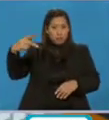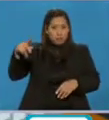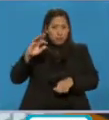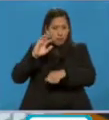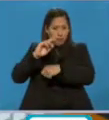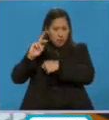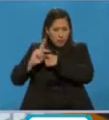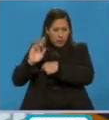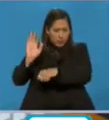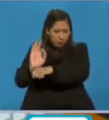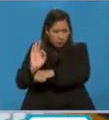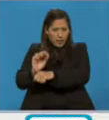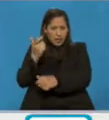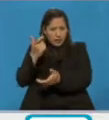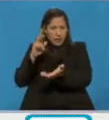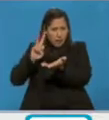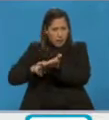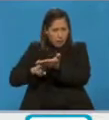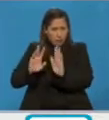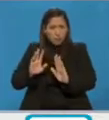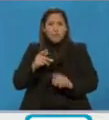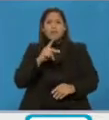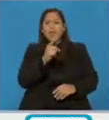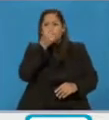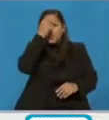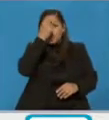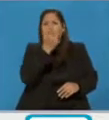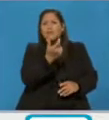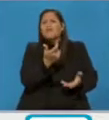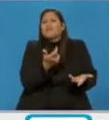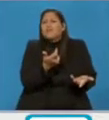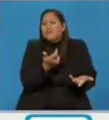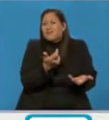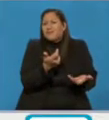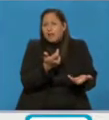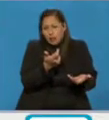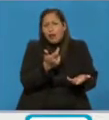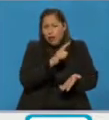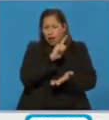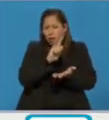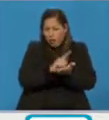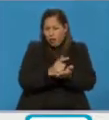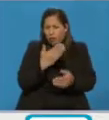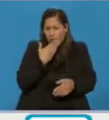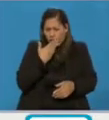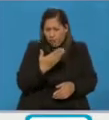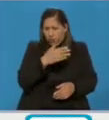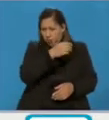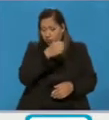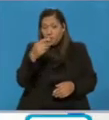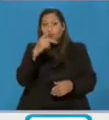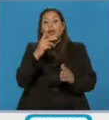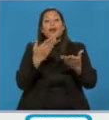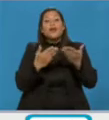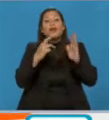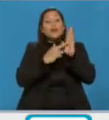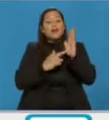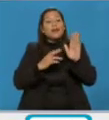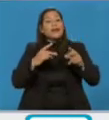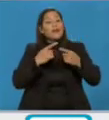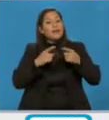el dinero. ¿En este caso qué? En este caso... ¿Es legal? O sea, ¿no? Es absolutamente legal. Lo único es que cambian las reglas,